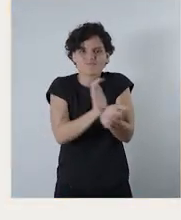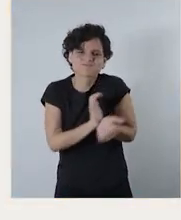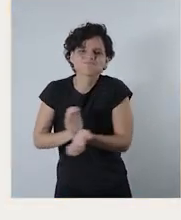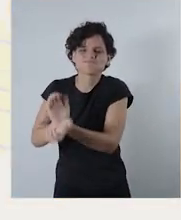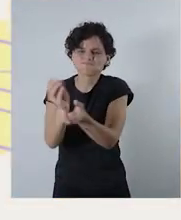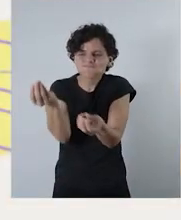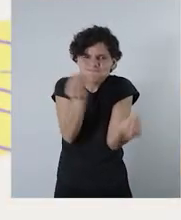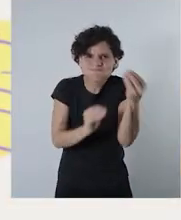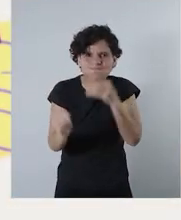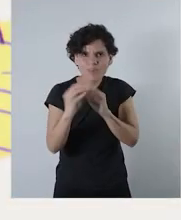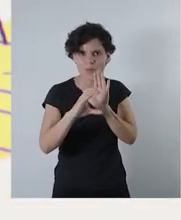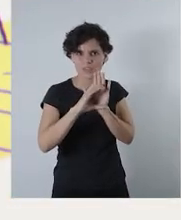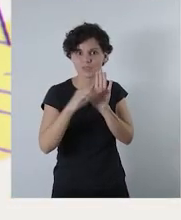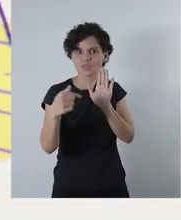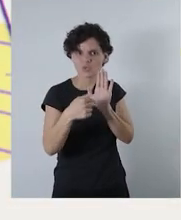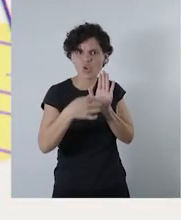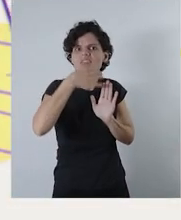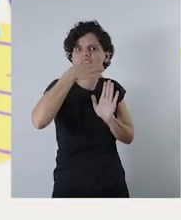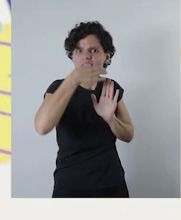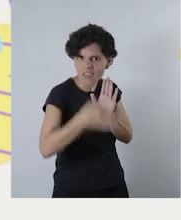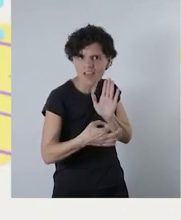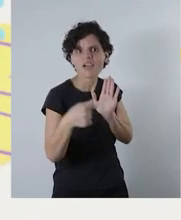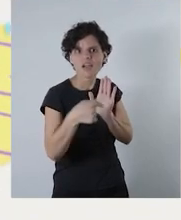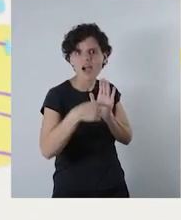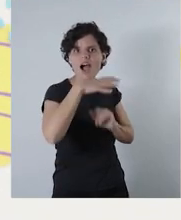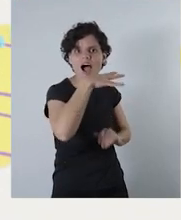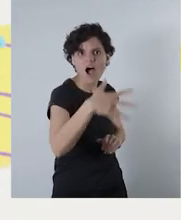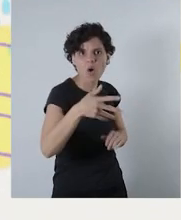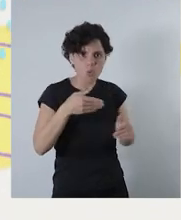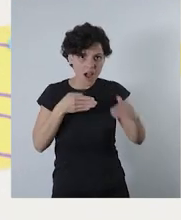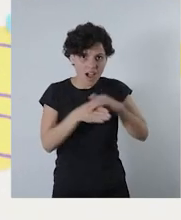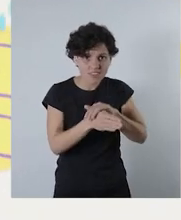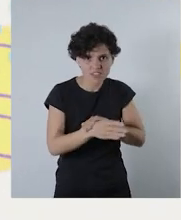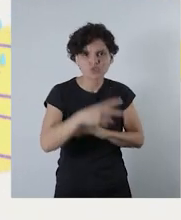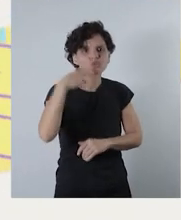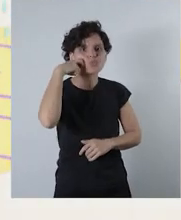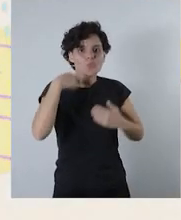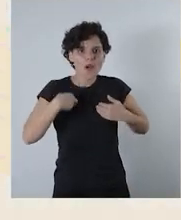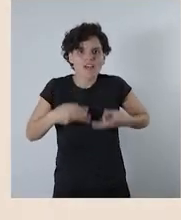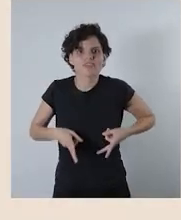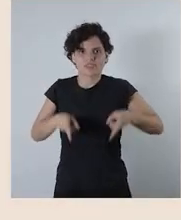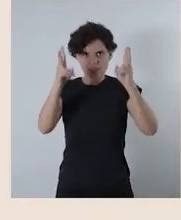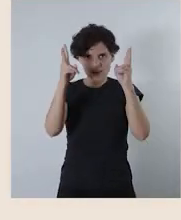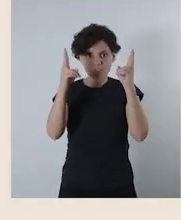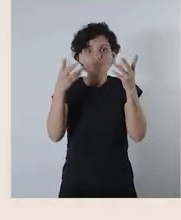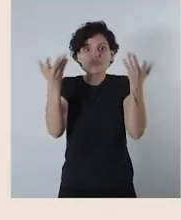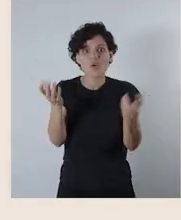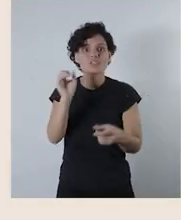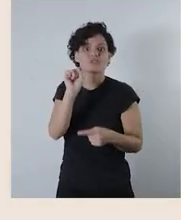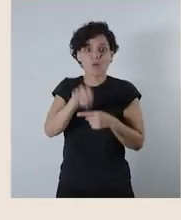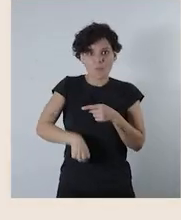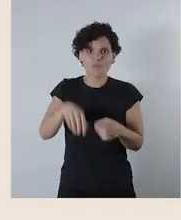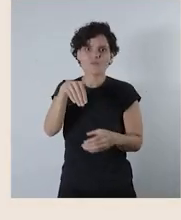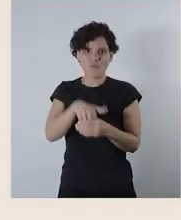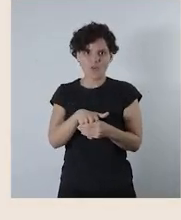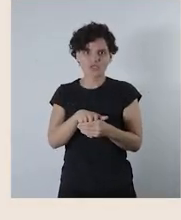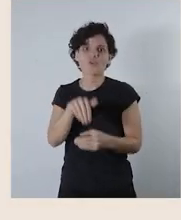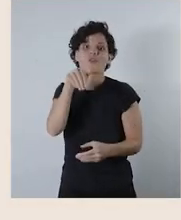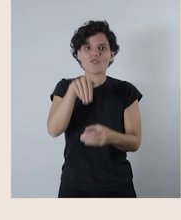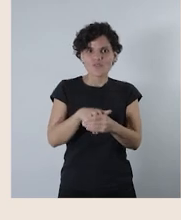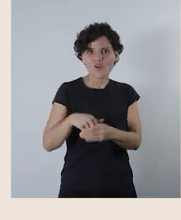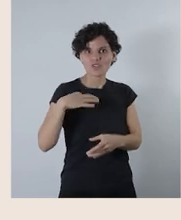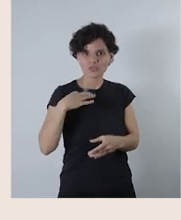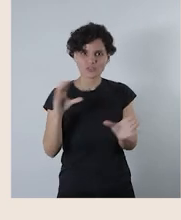hora de que juntos redactemos una Constitución que establezca el acceso al agua como un derecho humano. Por eso voto apruebo.